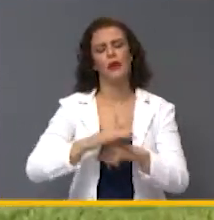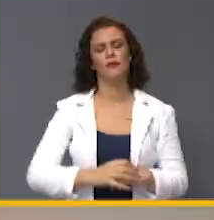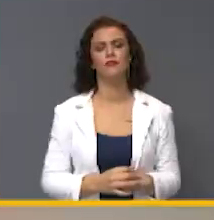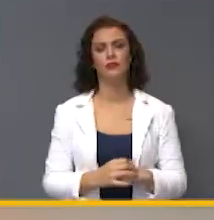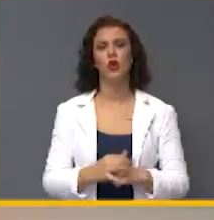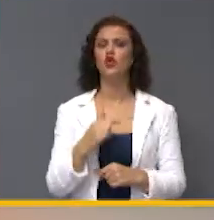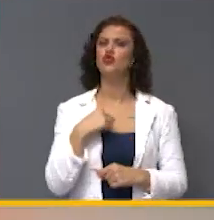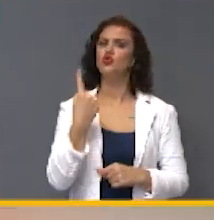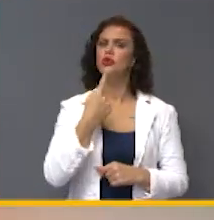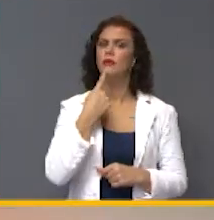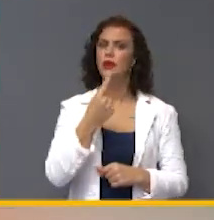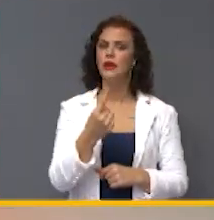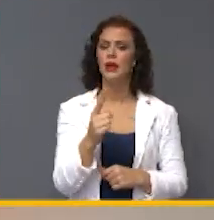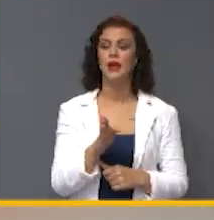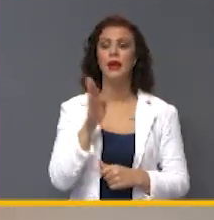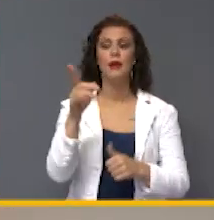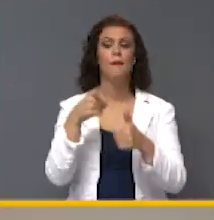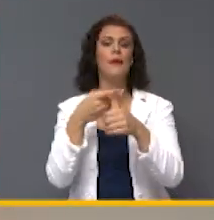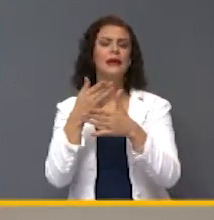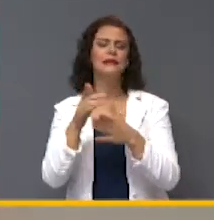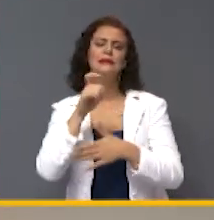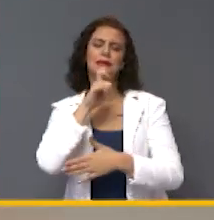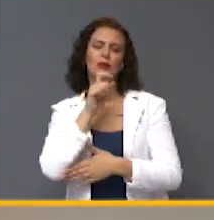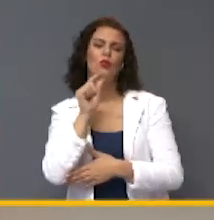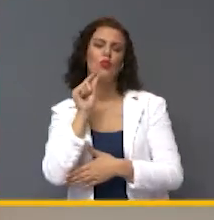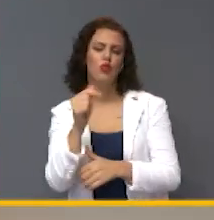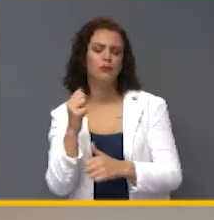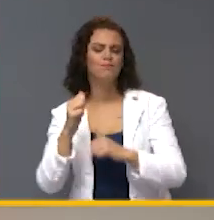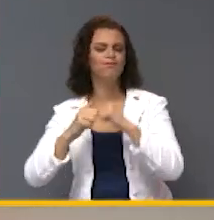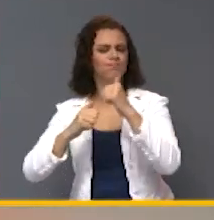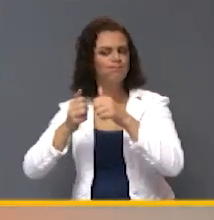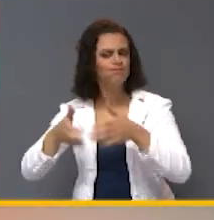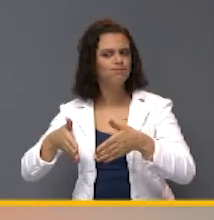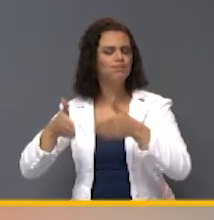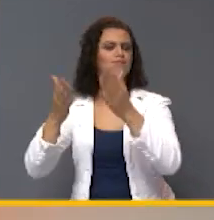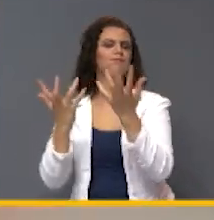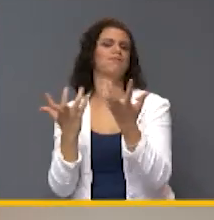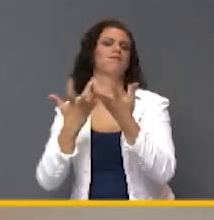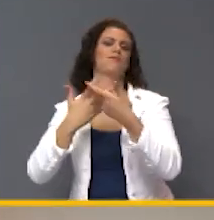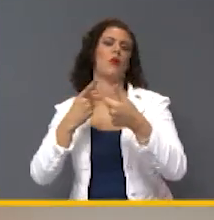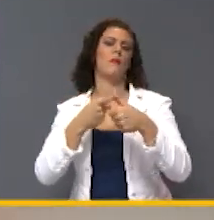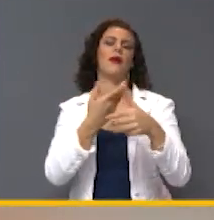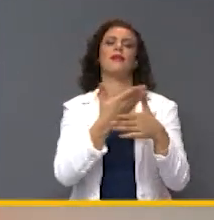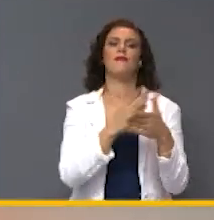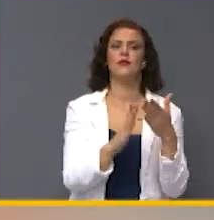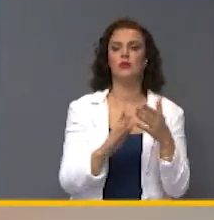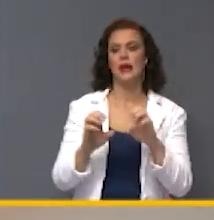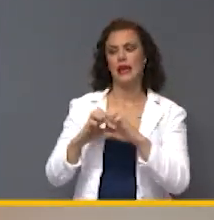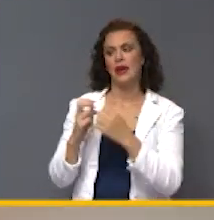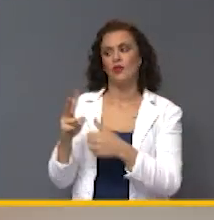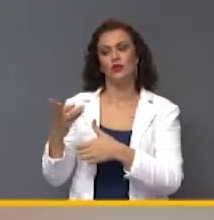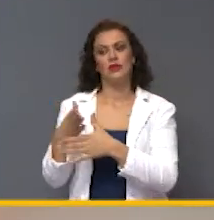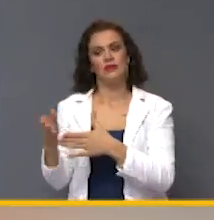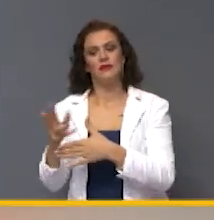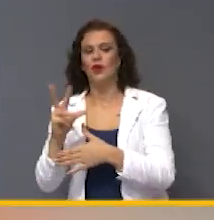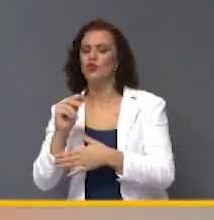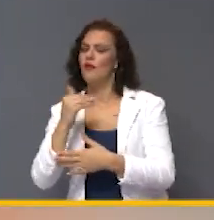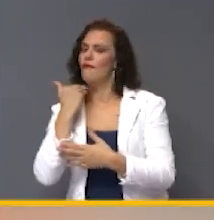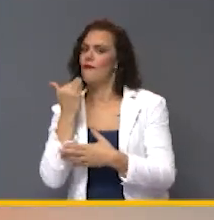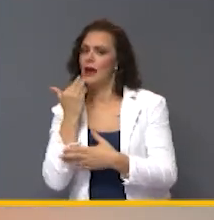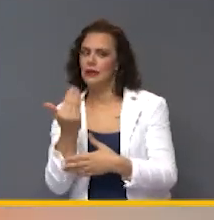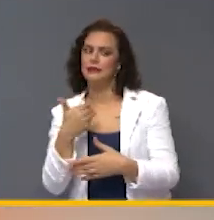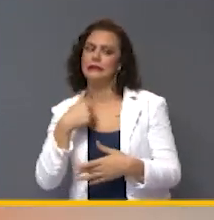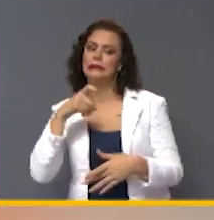Yo siempre dije que cuando íbamos a primera división iba a costar un poquito la estructura, armar la estructura de primera división. Un equipo de segunda no es fácil, se lleva su